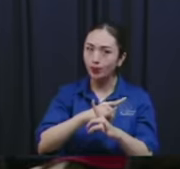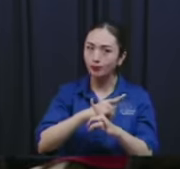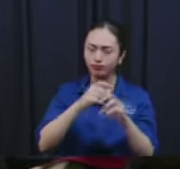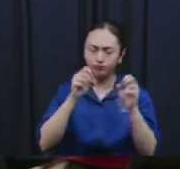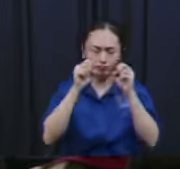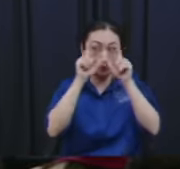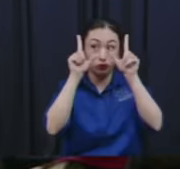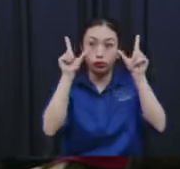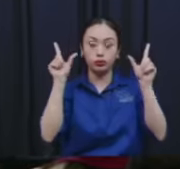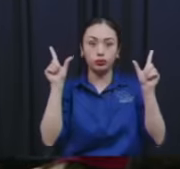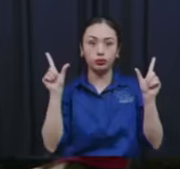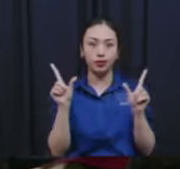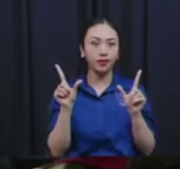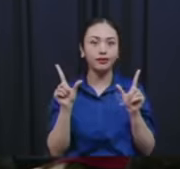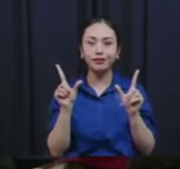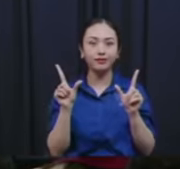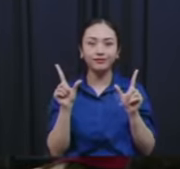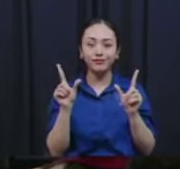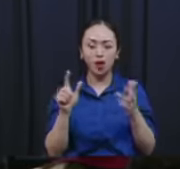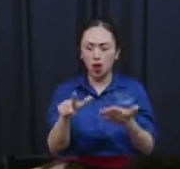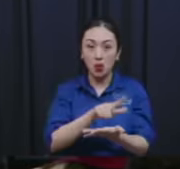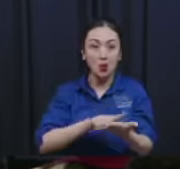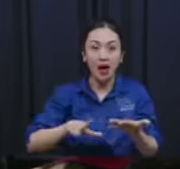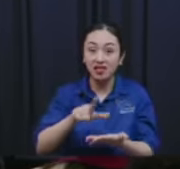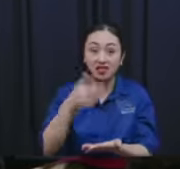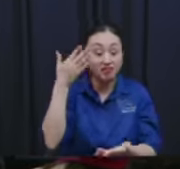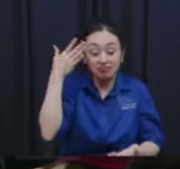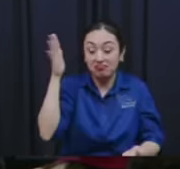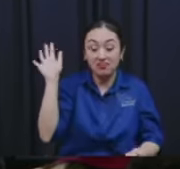tremendo lugares que desconocemos